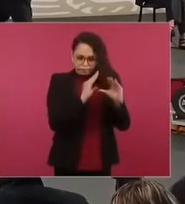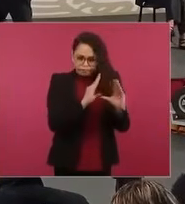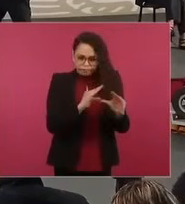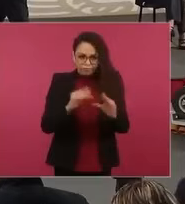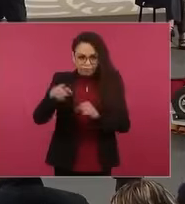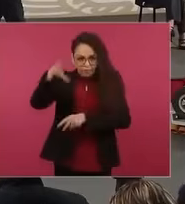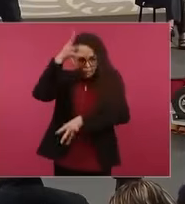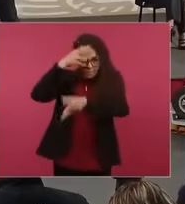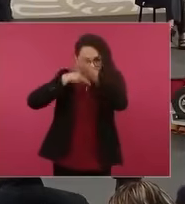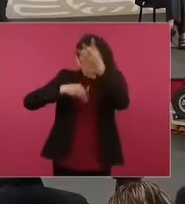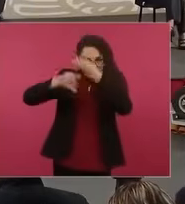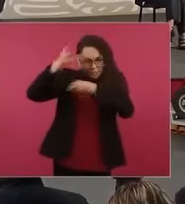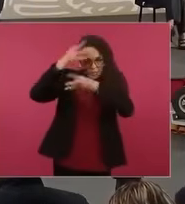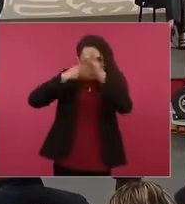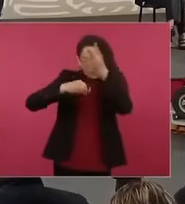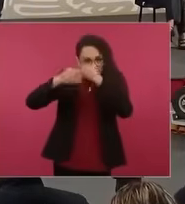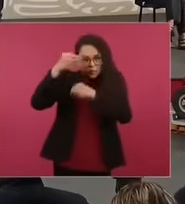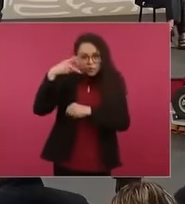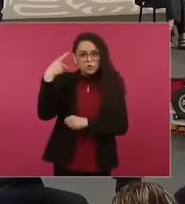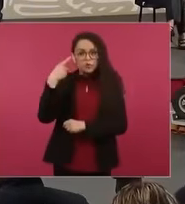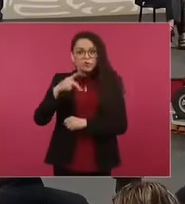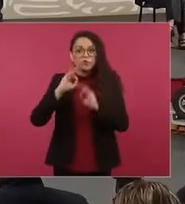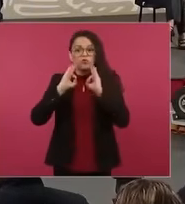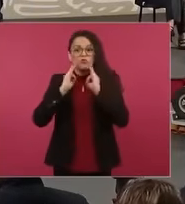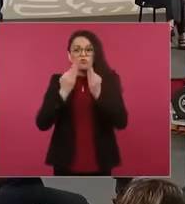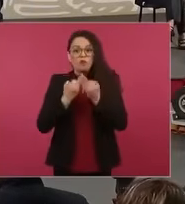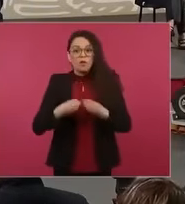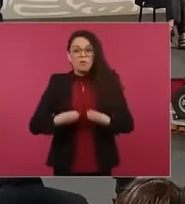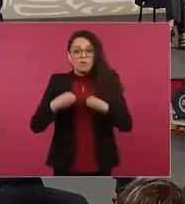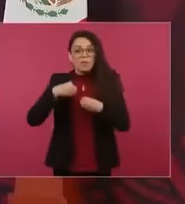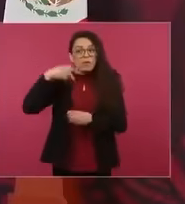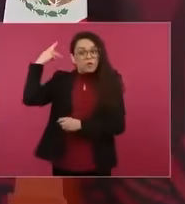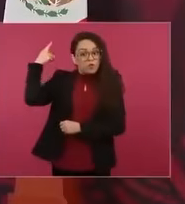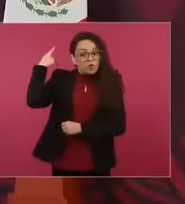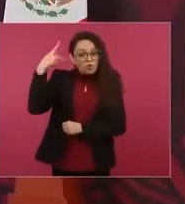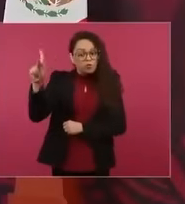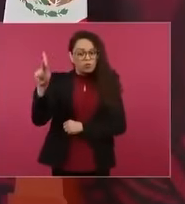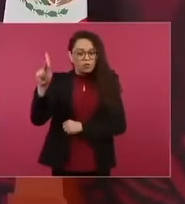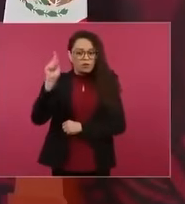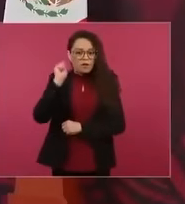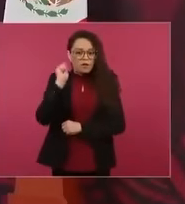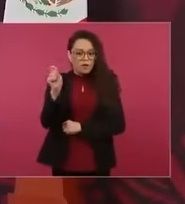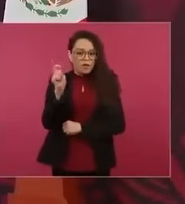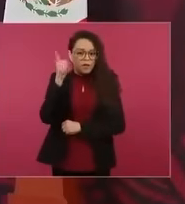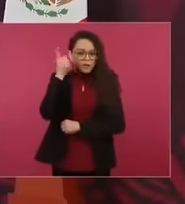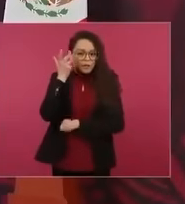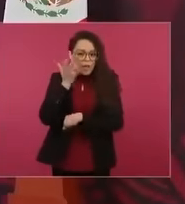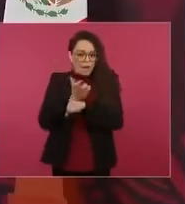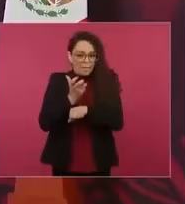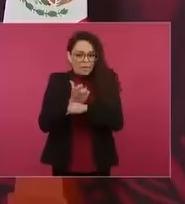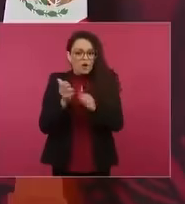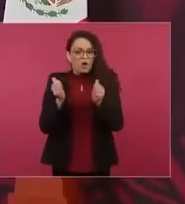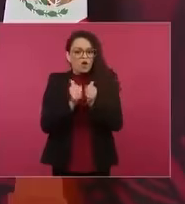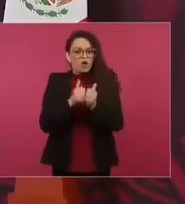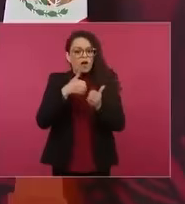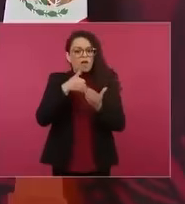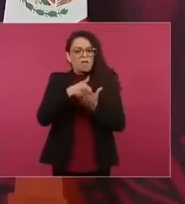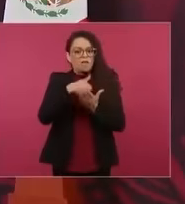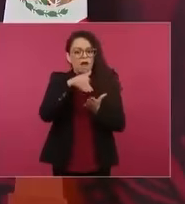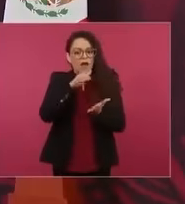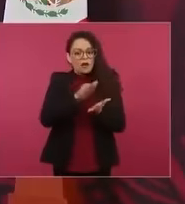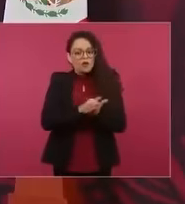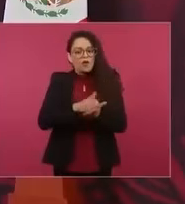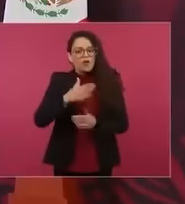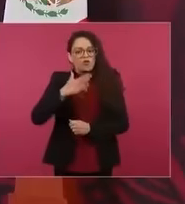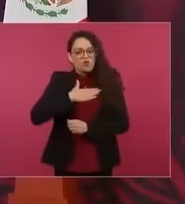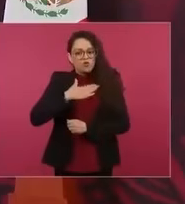una pauta latinoamericanista, con gobiernos de izquierda ganando, en fin, un siglo que empieza